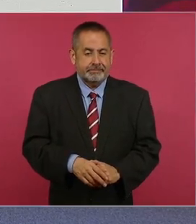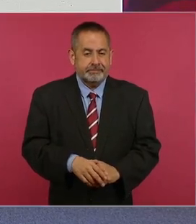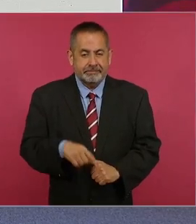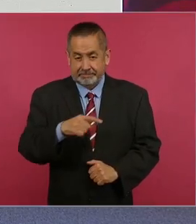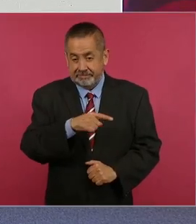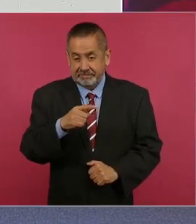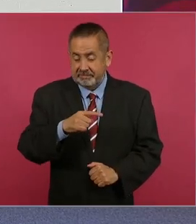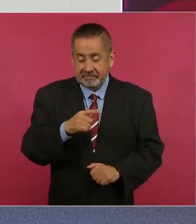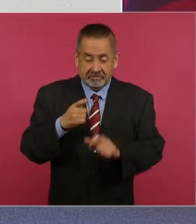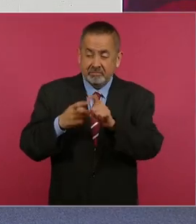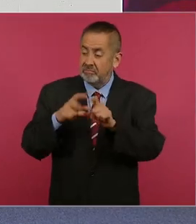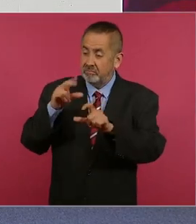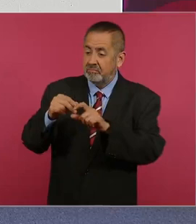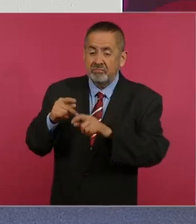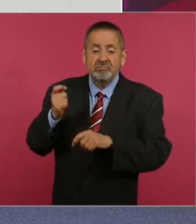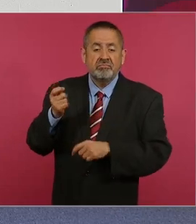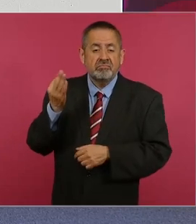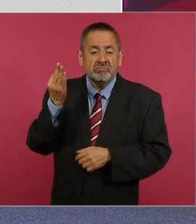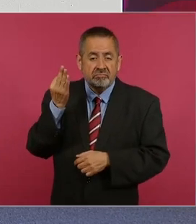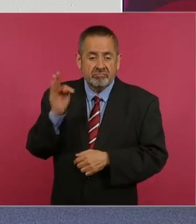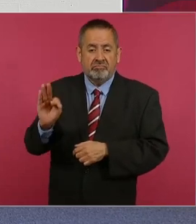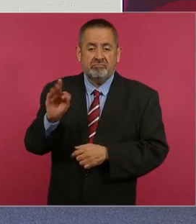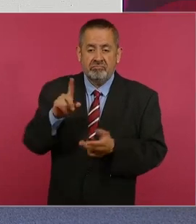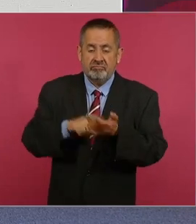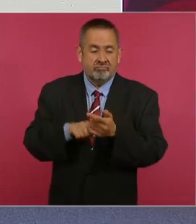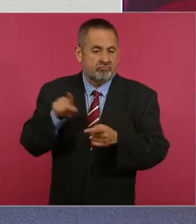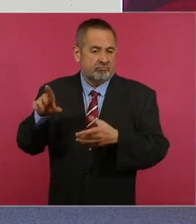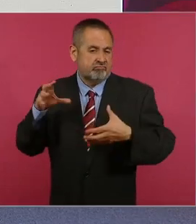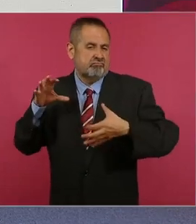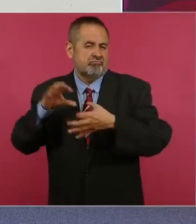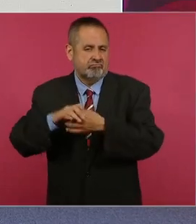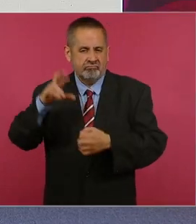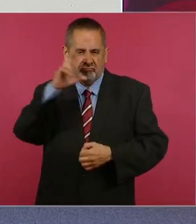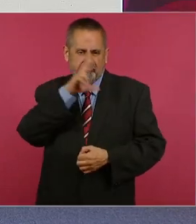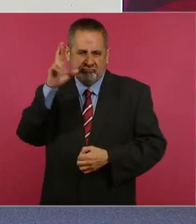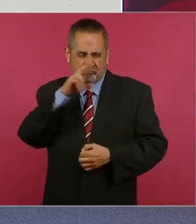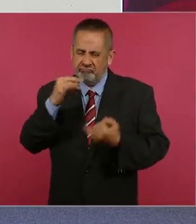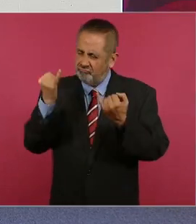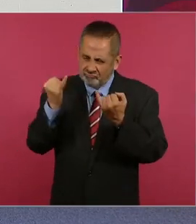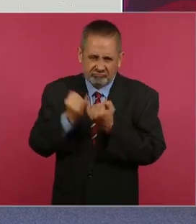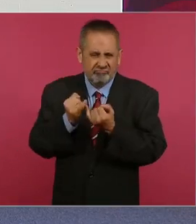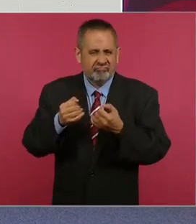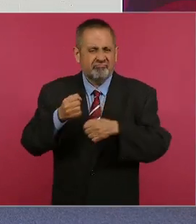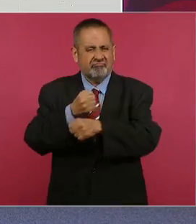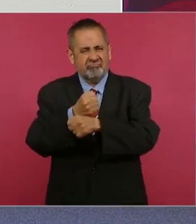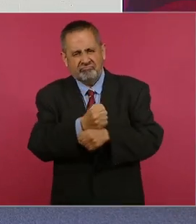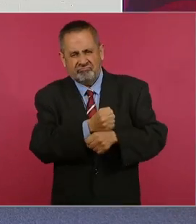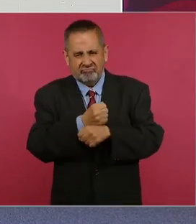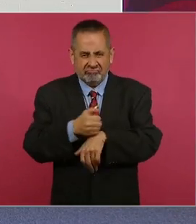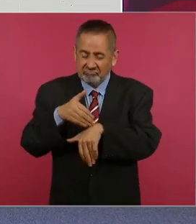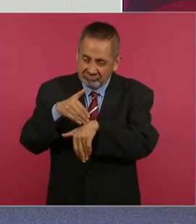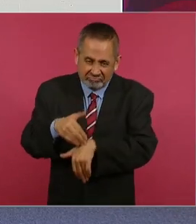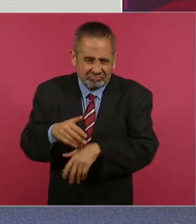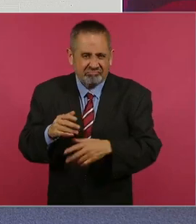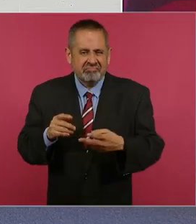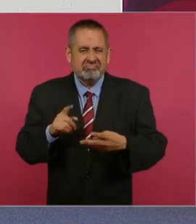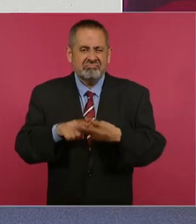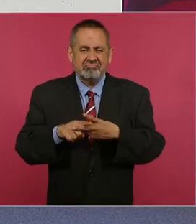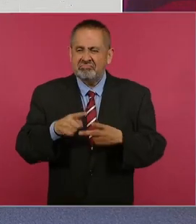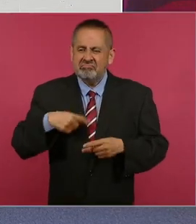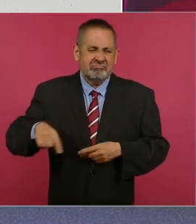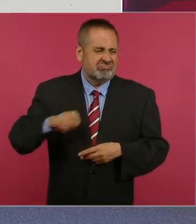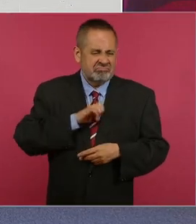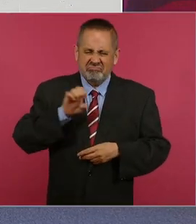traición a la patria, tiranía soviética, esclavitud ignominiosa, odio y